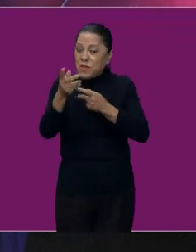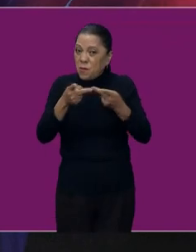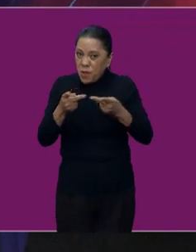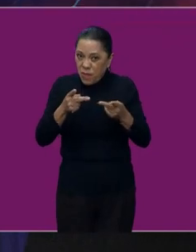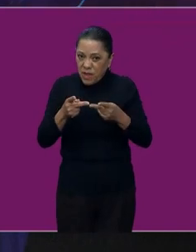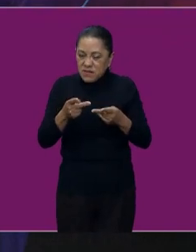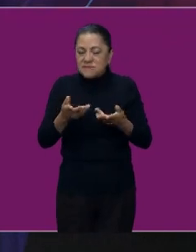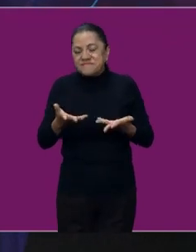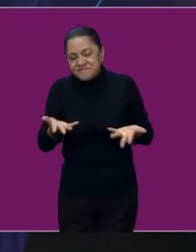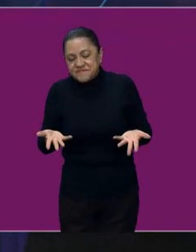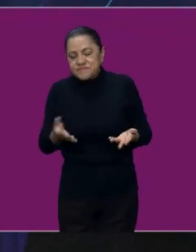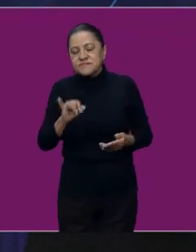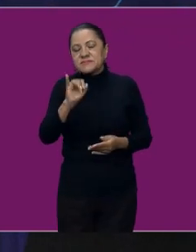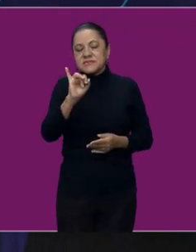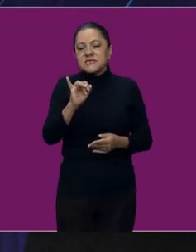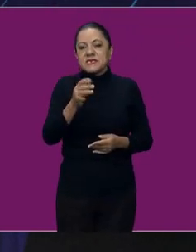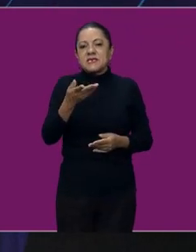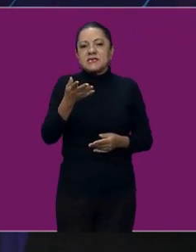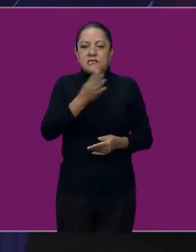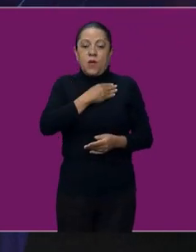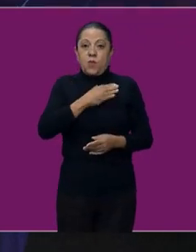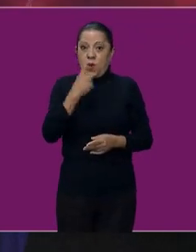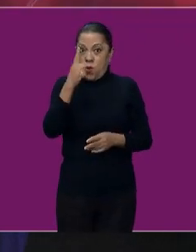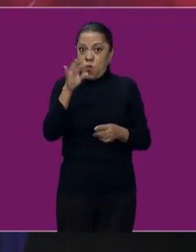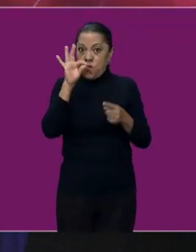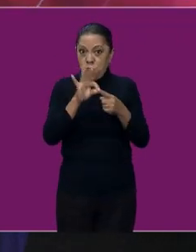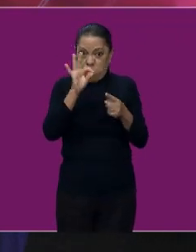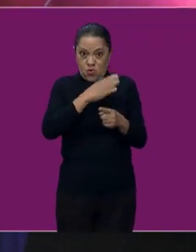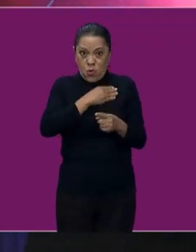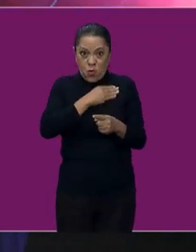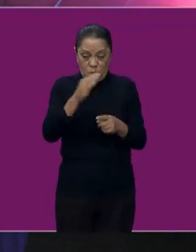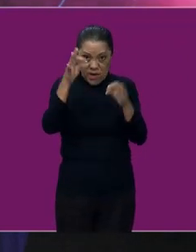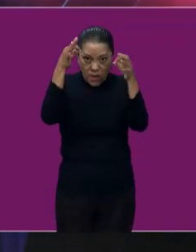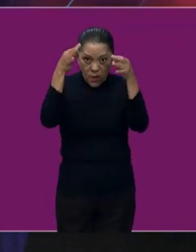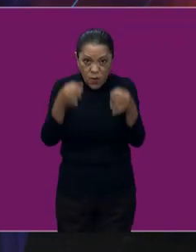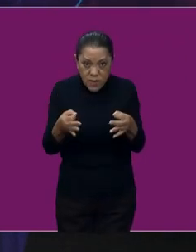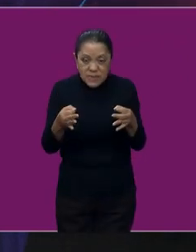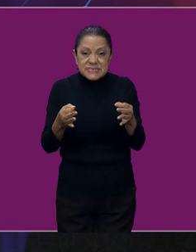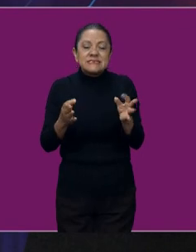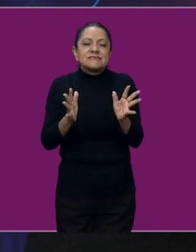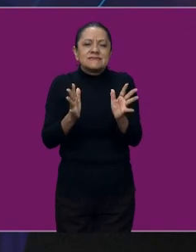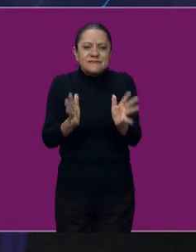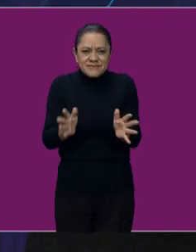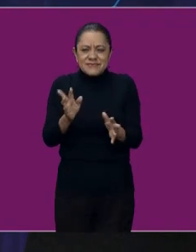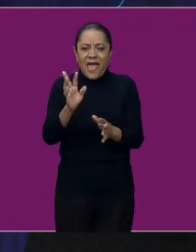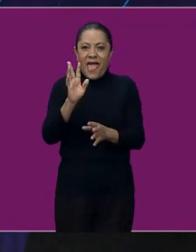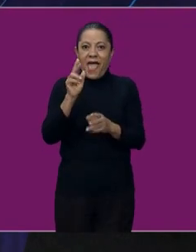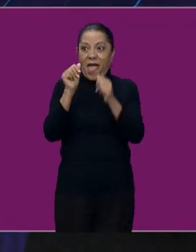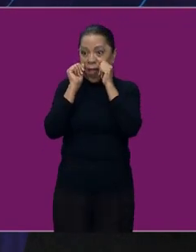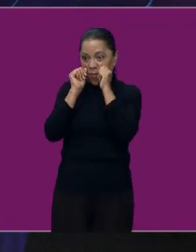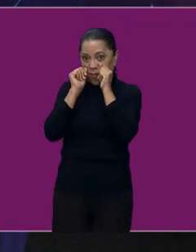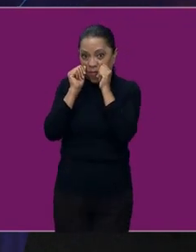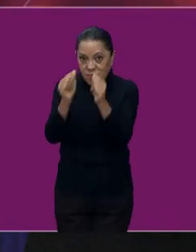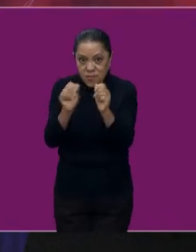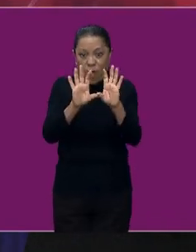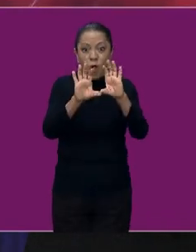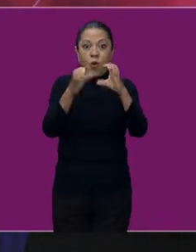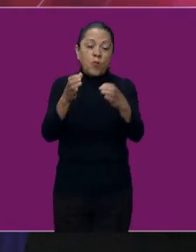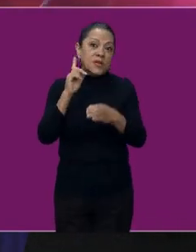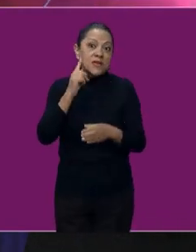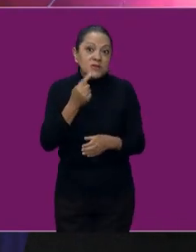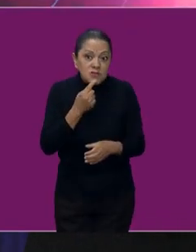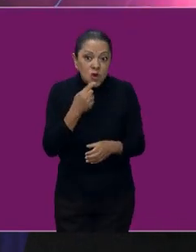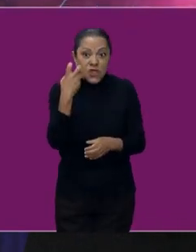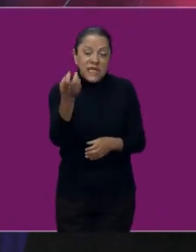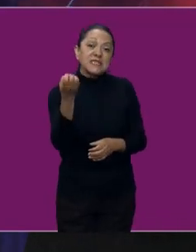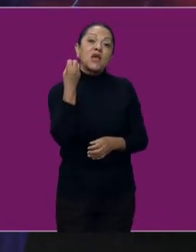desgraciadamente bueno un punto bueno es que ya se está tomando en cuenta la comunidad sorda y en